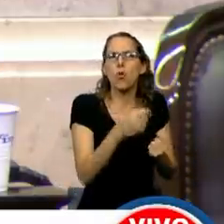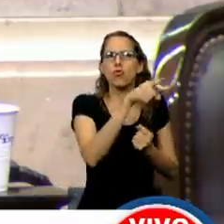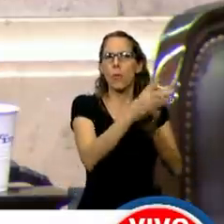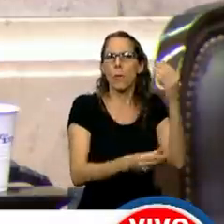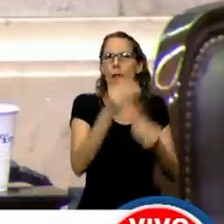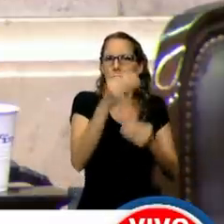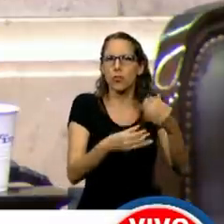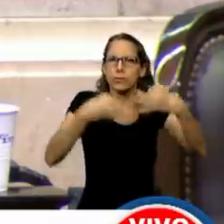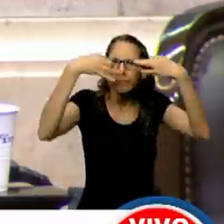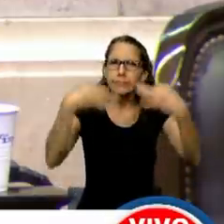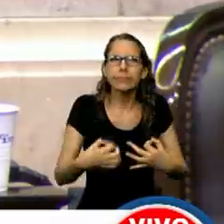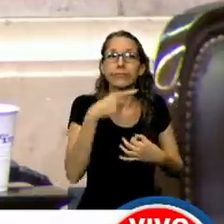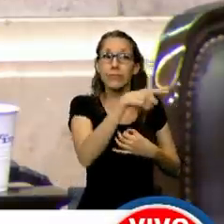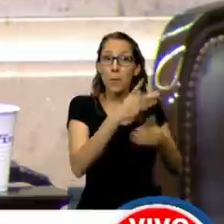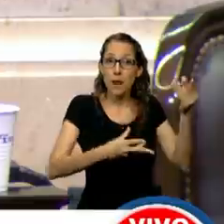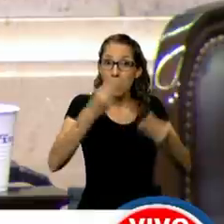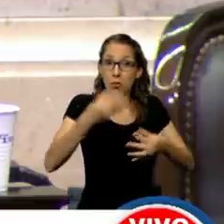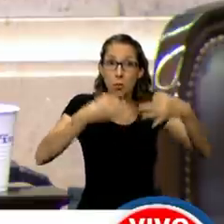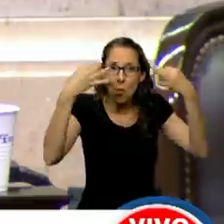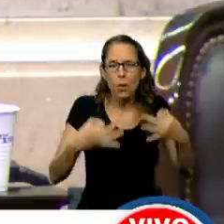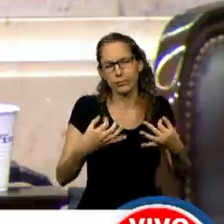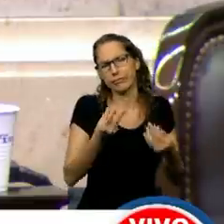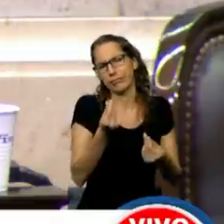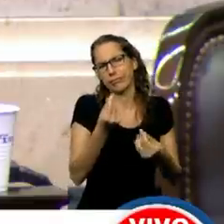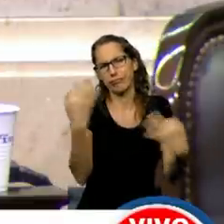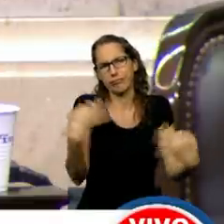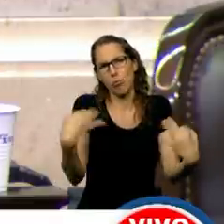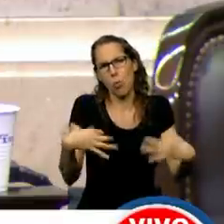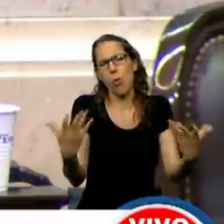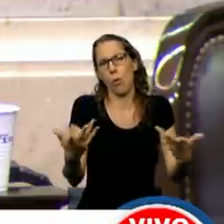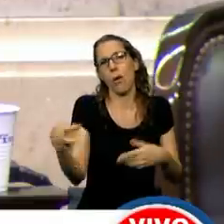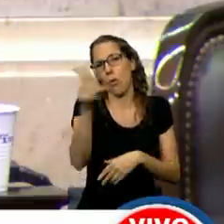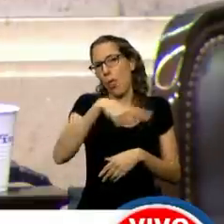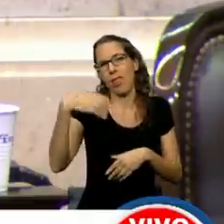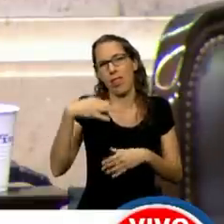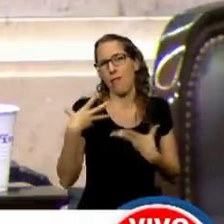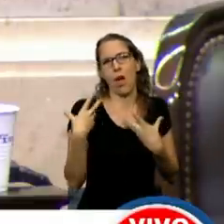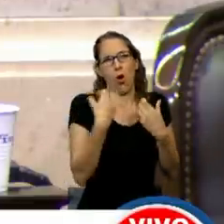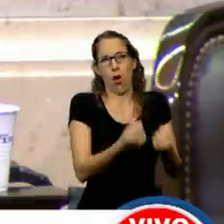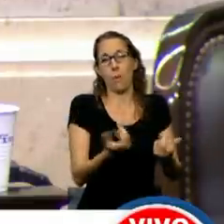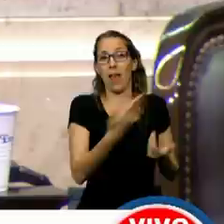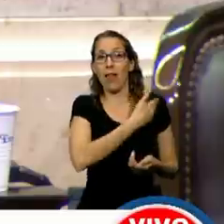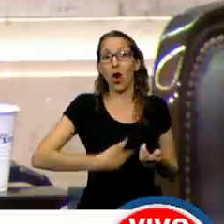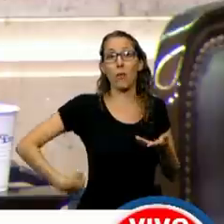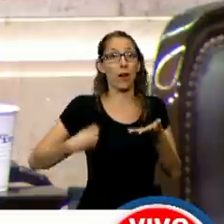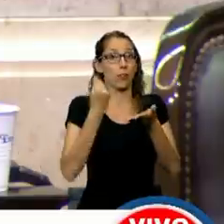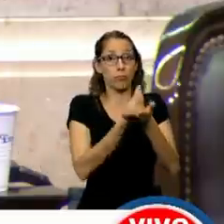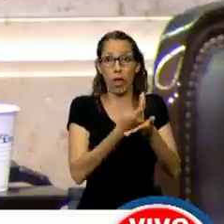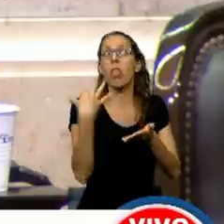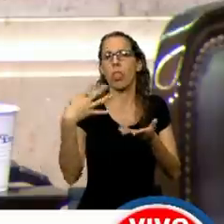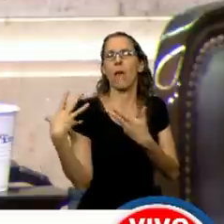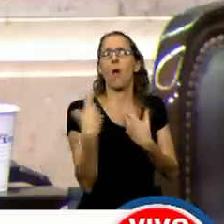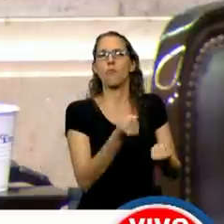que desde buena de buena política acompañar el presupuesto del gobierno legítimo que surgió